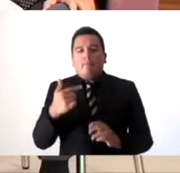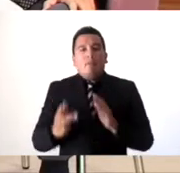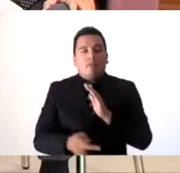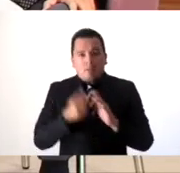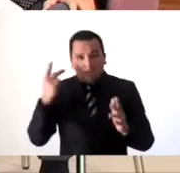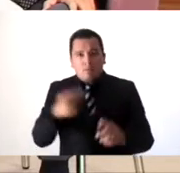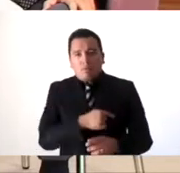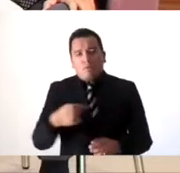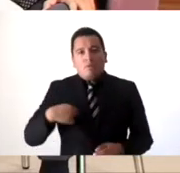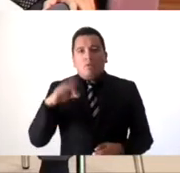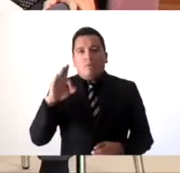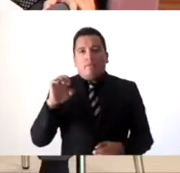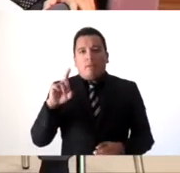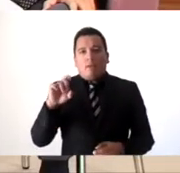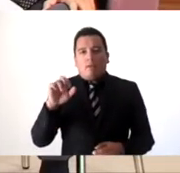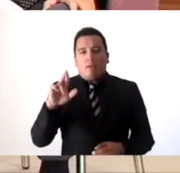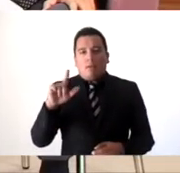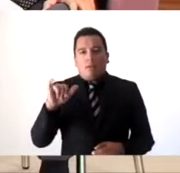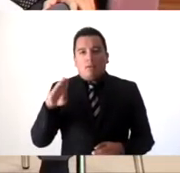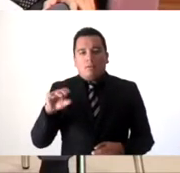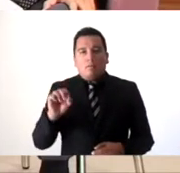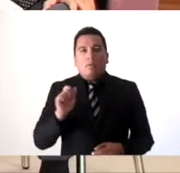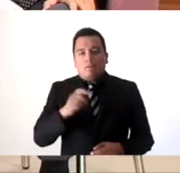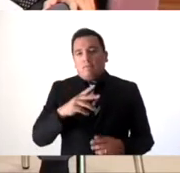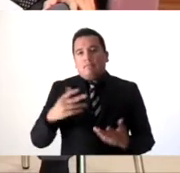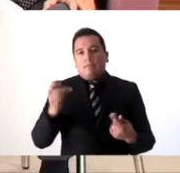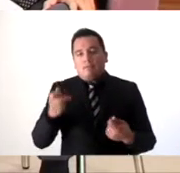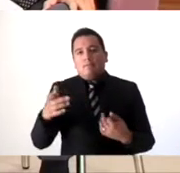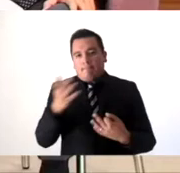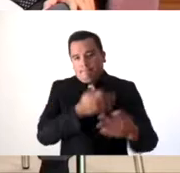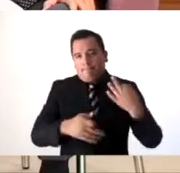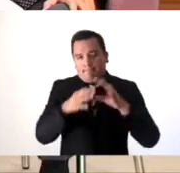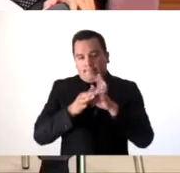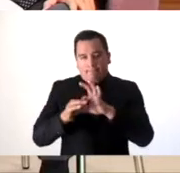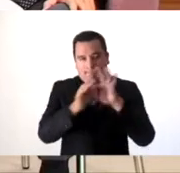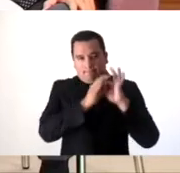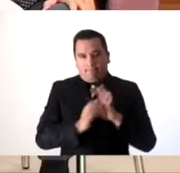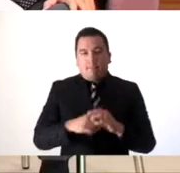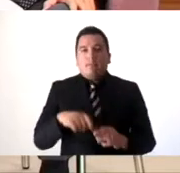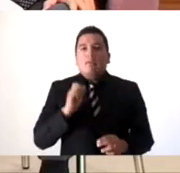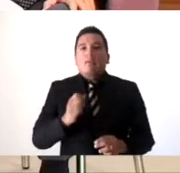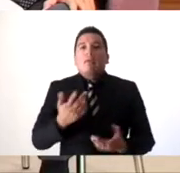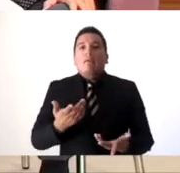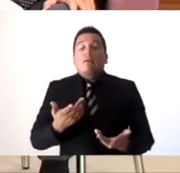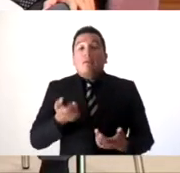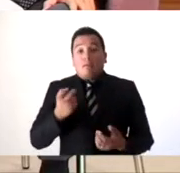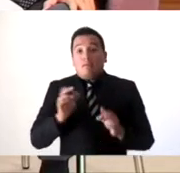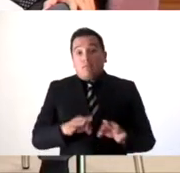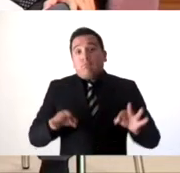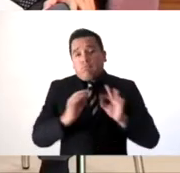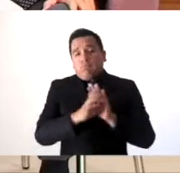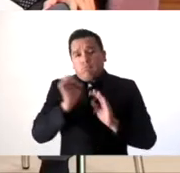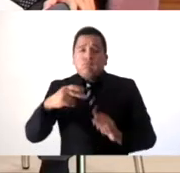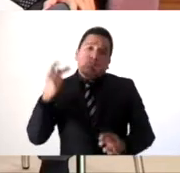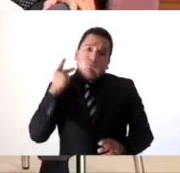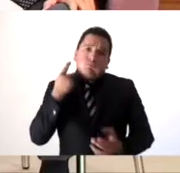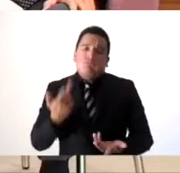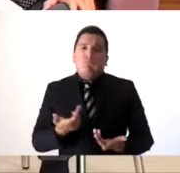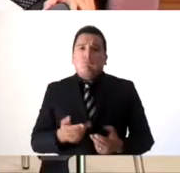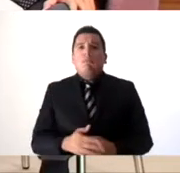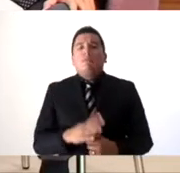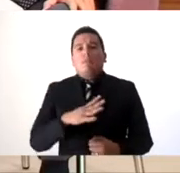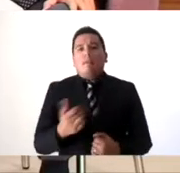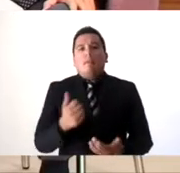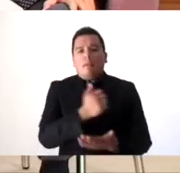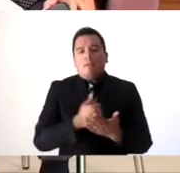hemos perdido el federalismo. ¿Eso qué implica? Entre otras, y llevándolo al ámbito político, importa también que